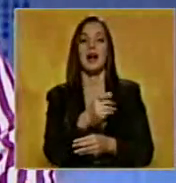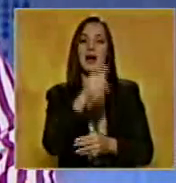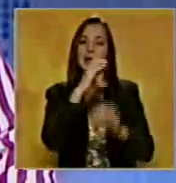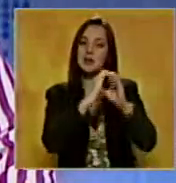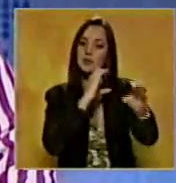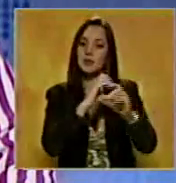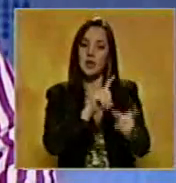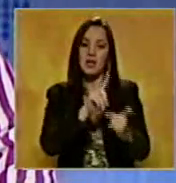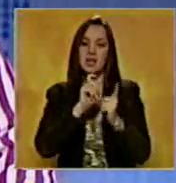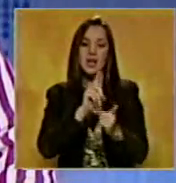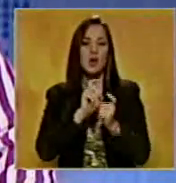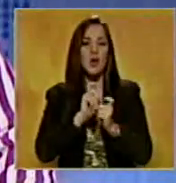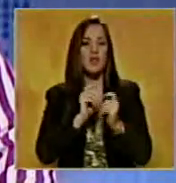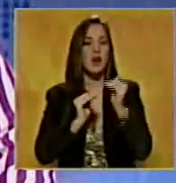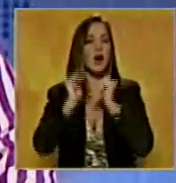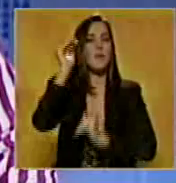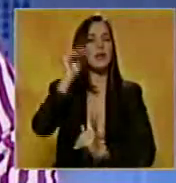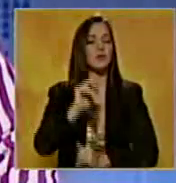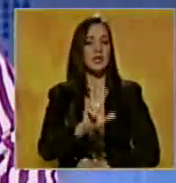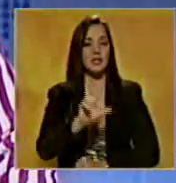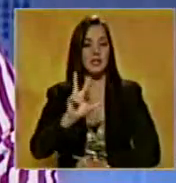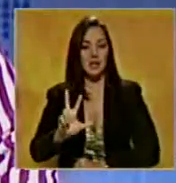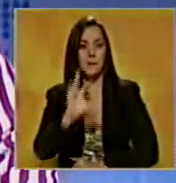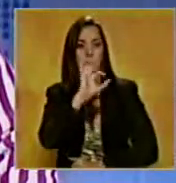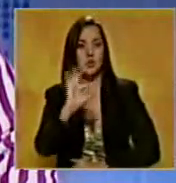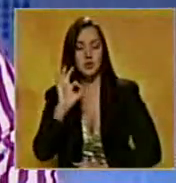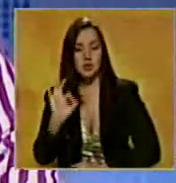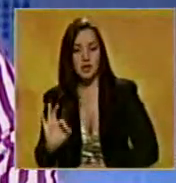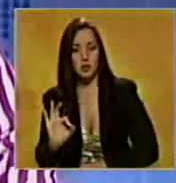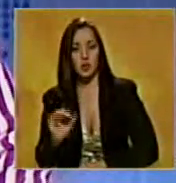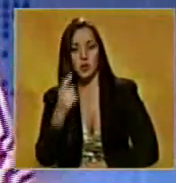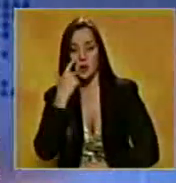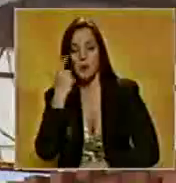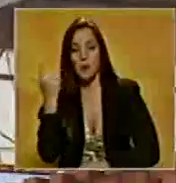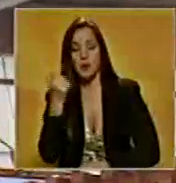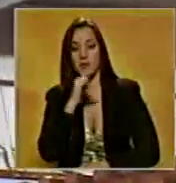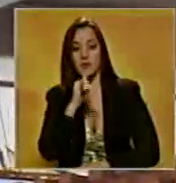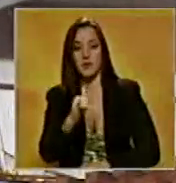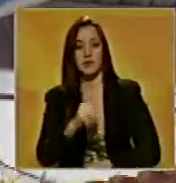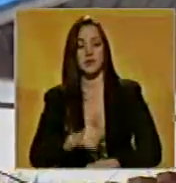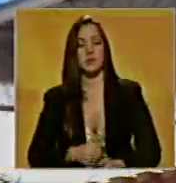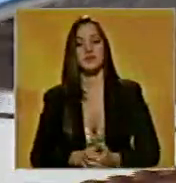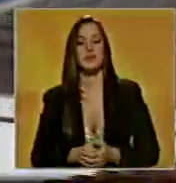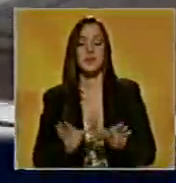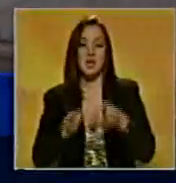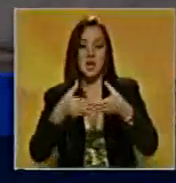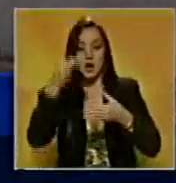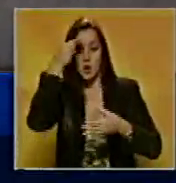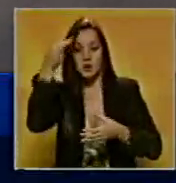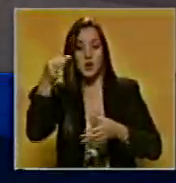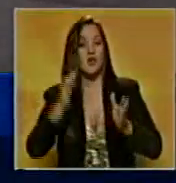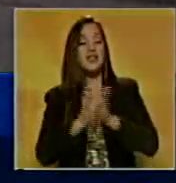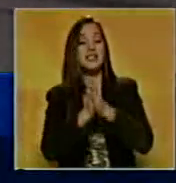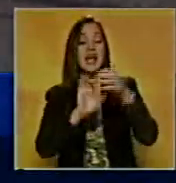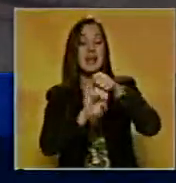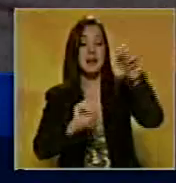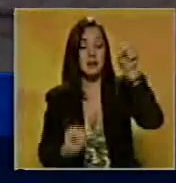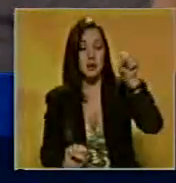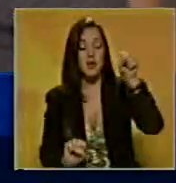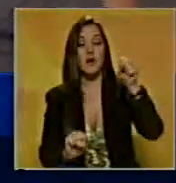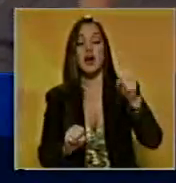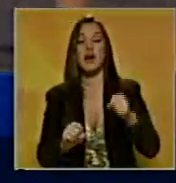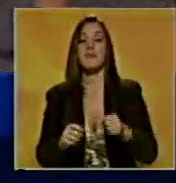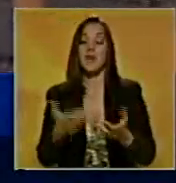urbano con 33 por de aumento Marin Gold con la información concejales de San Cristóbal han recibido al menos